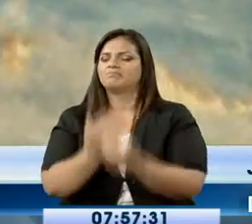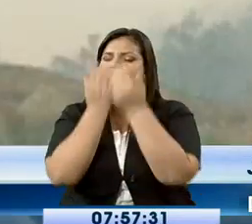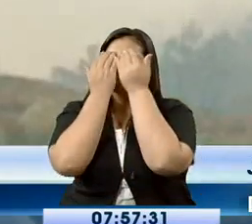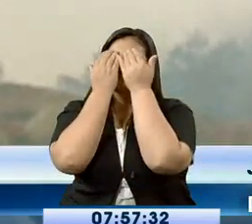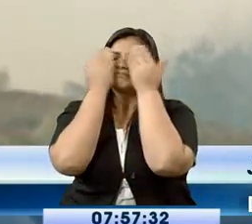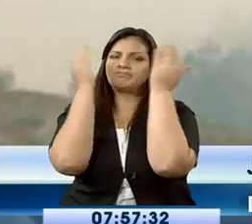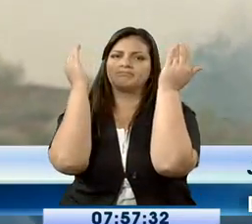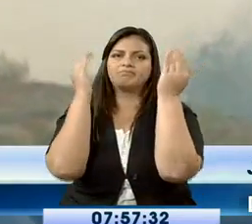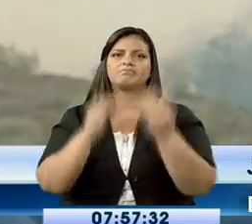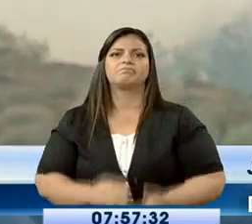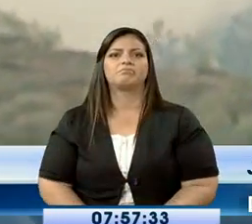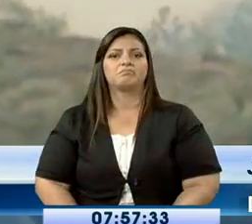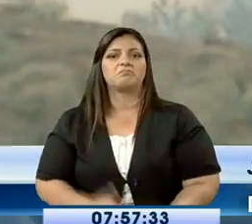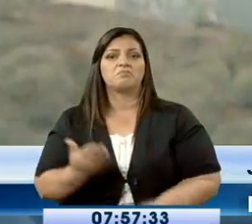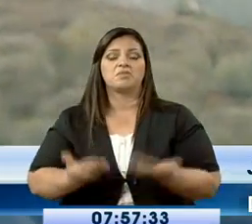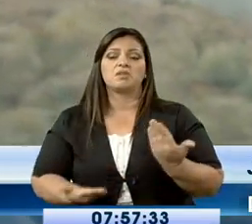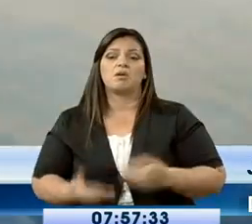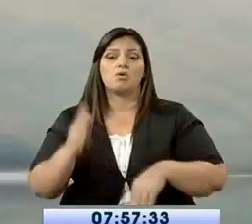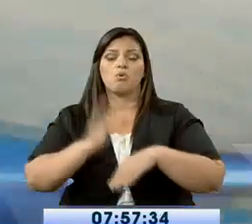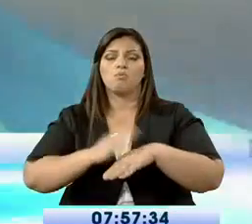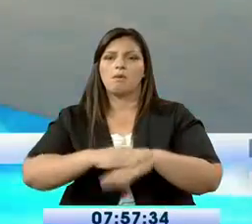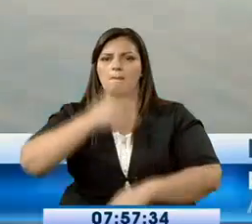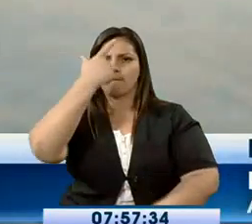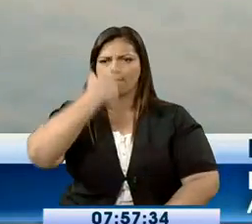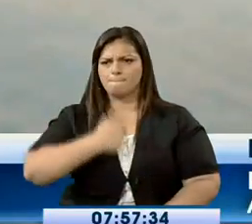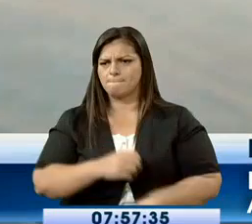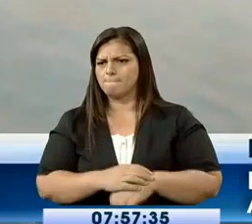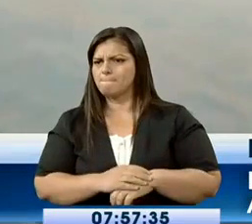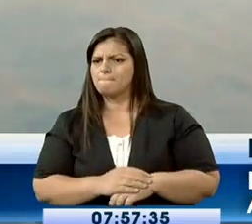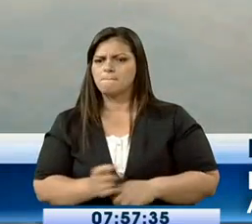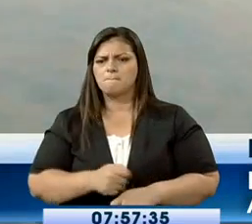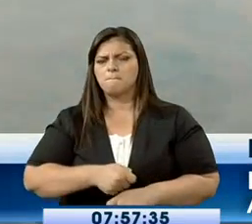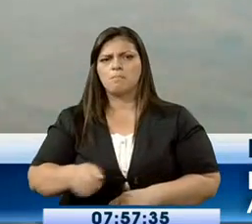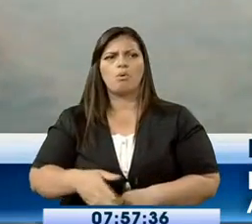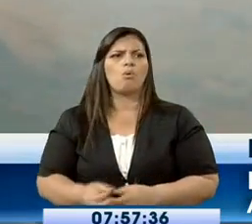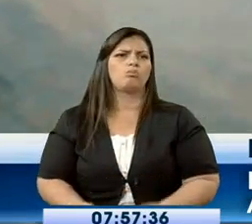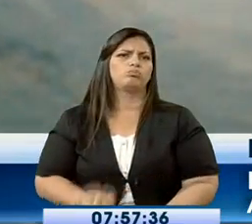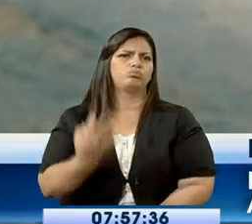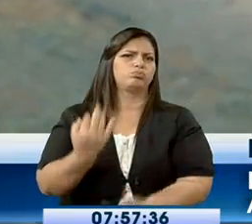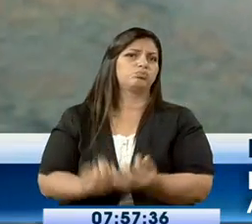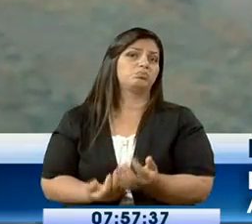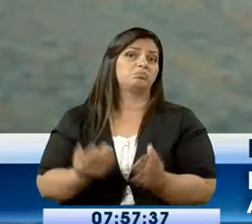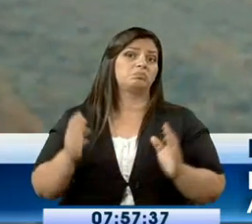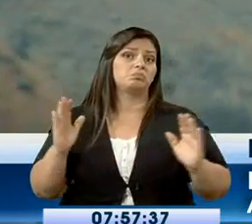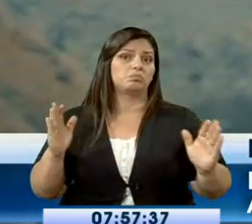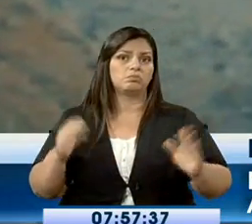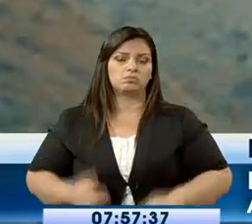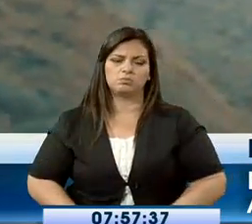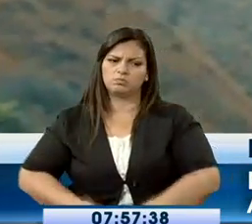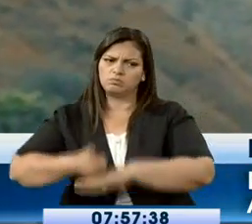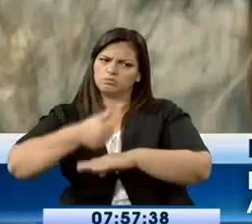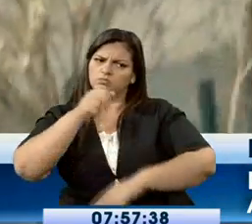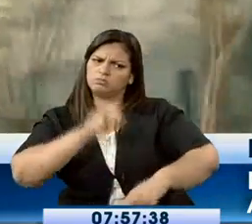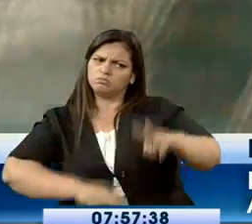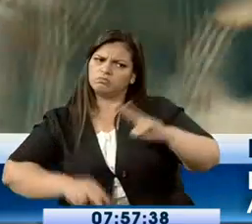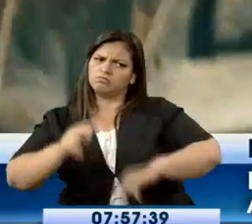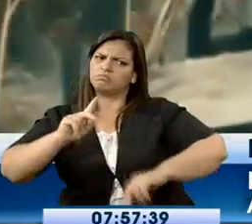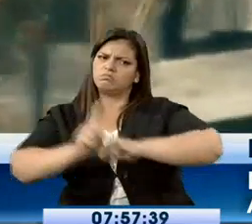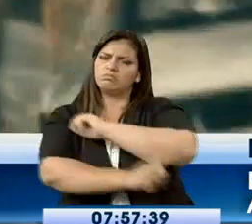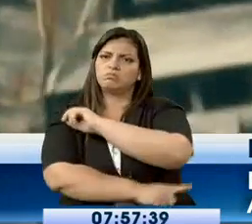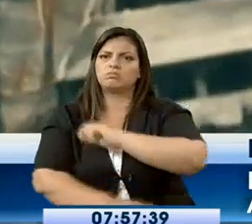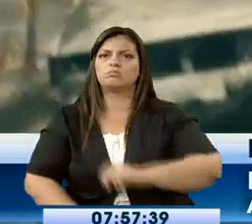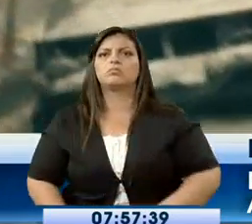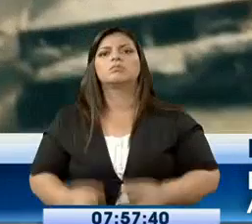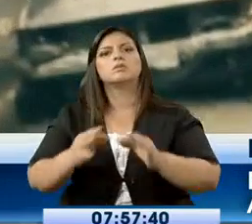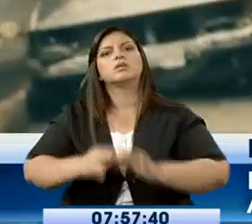llegar a saber si es provocada por la mano del hombre, tendrán que responder ante la justicia. Cualquier tema tiene que ser coordinado con el Ministerio